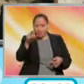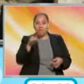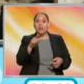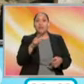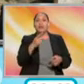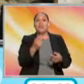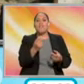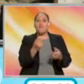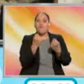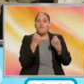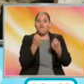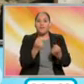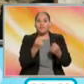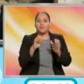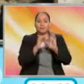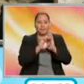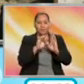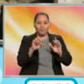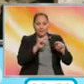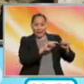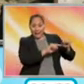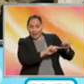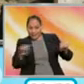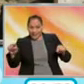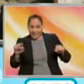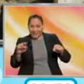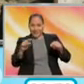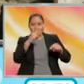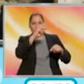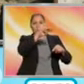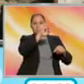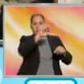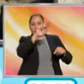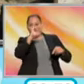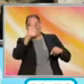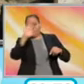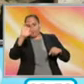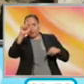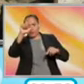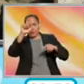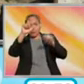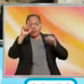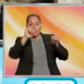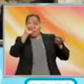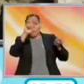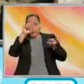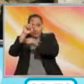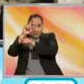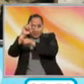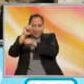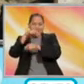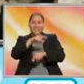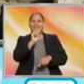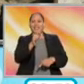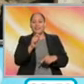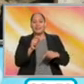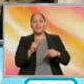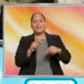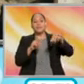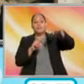son de mucha fuerza. Por ejemplo, esta línea que vemos debajo del nombre, que nosotros le llamamos la rúbrica, nos hace